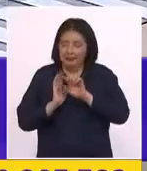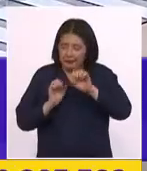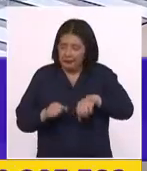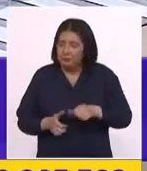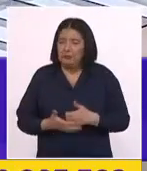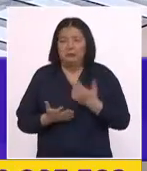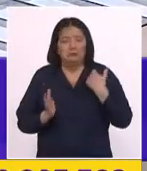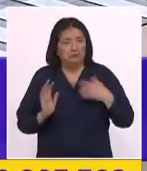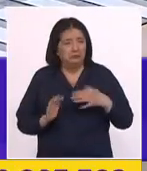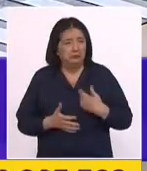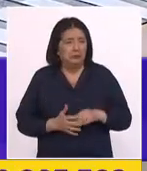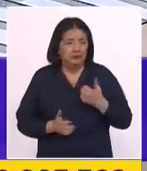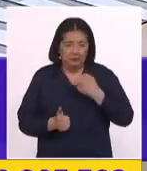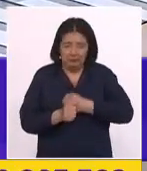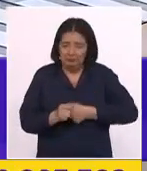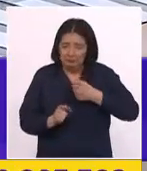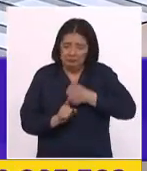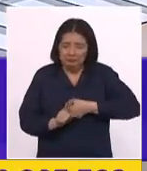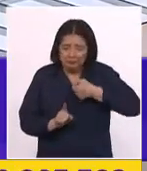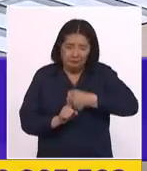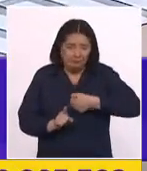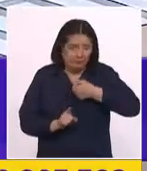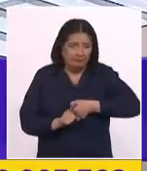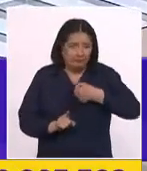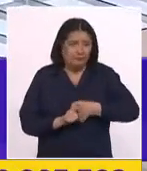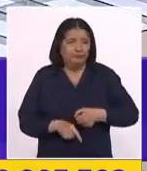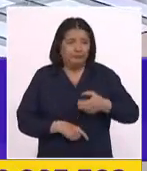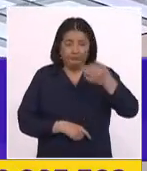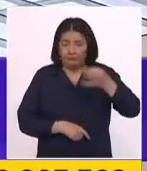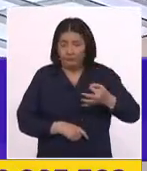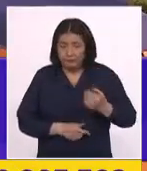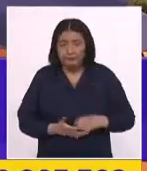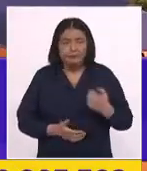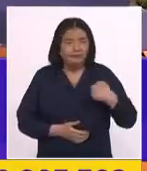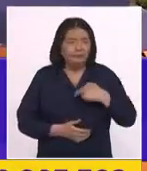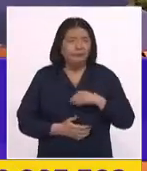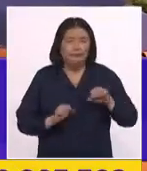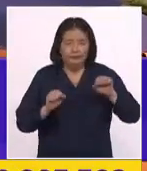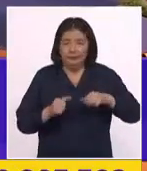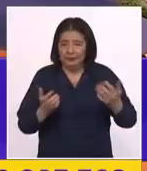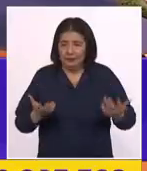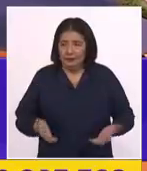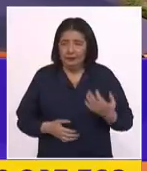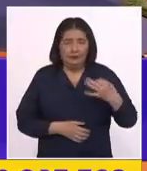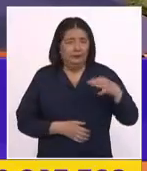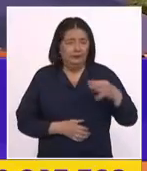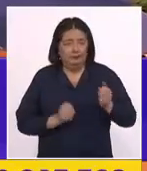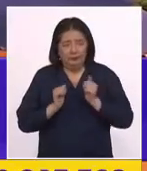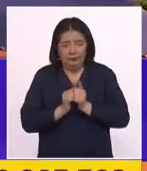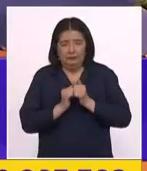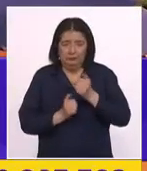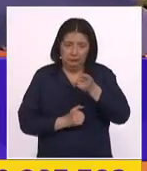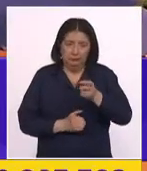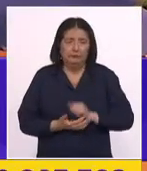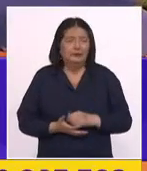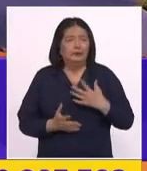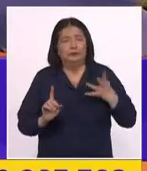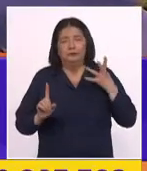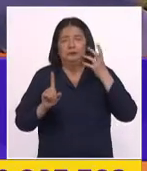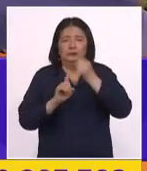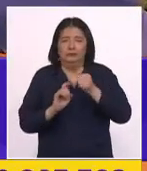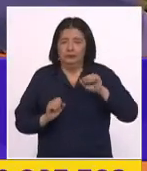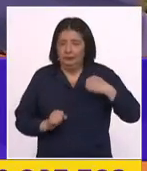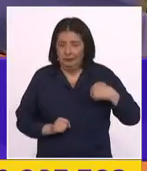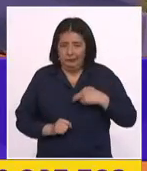enorme, enorme de perseverancia y la verdad que vamos a estar aquí siempre acompañándote en tus logros. Cuenta